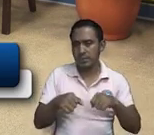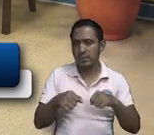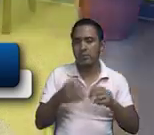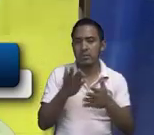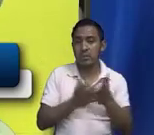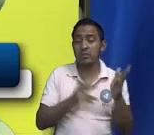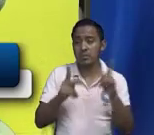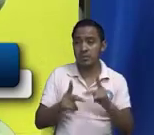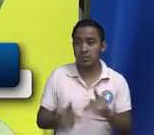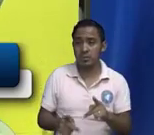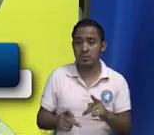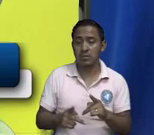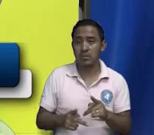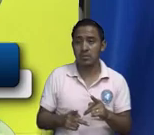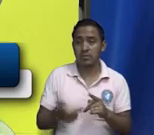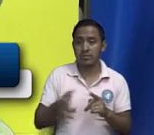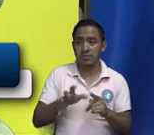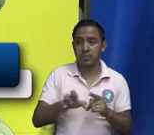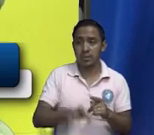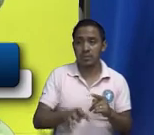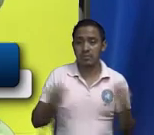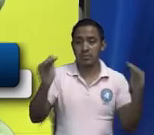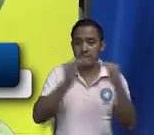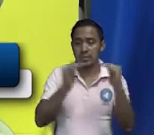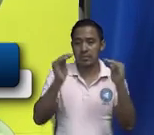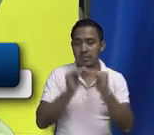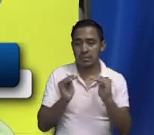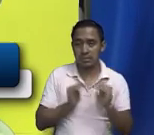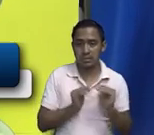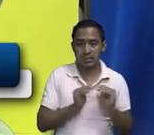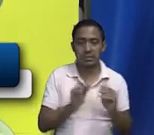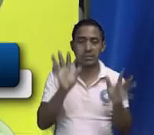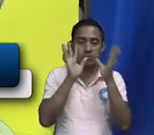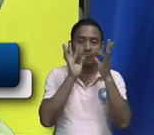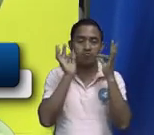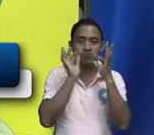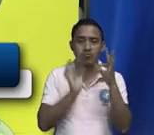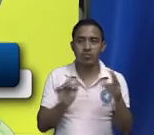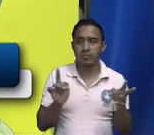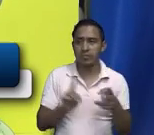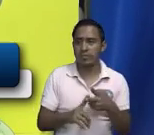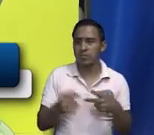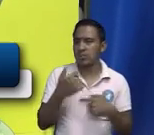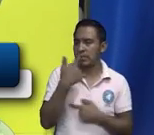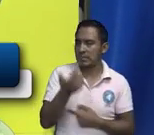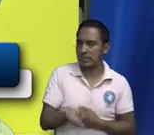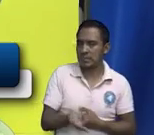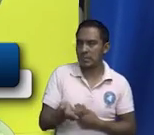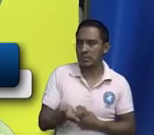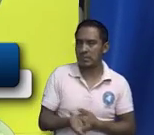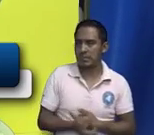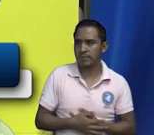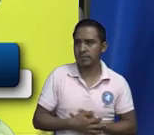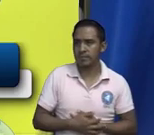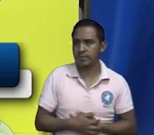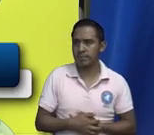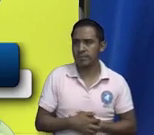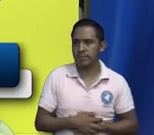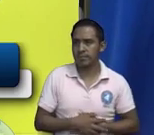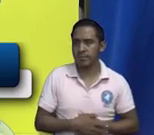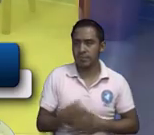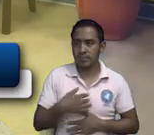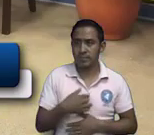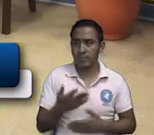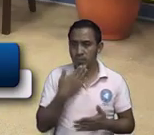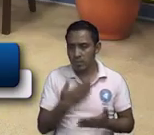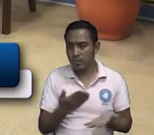que mantienen todo el perro todo el día en la casa, el gato. ¿Qué le recomendaría a usted? ¿Tenerlo?